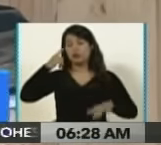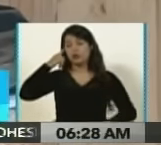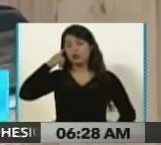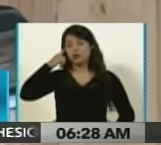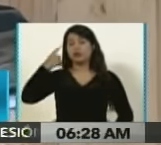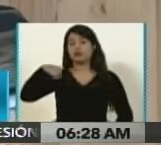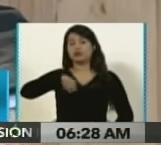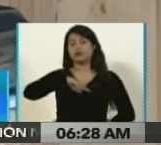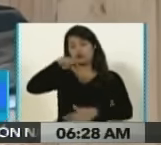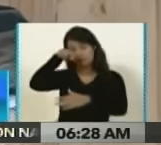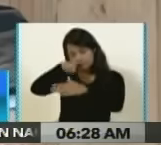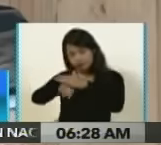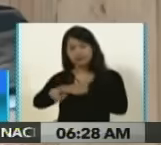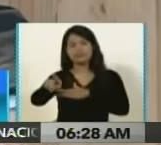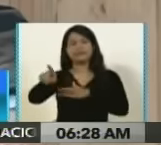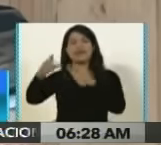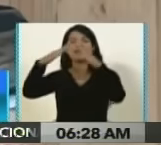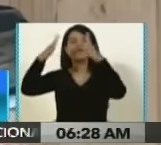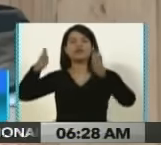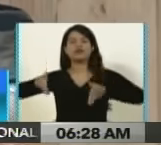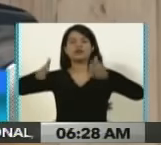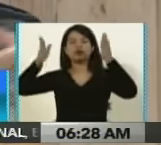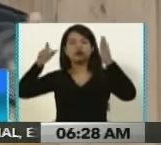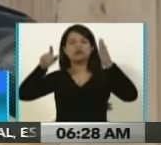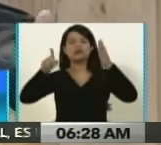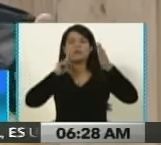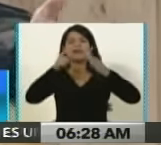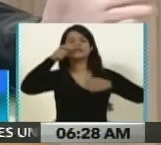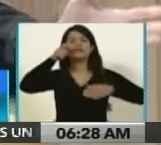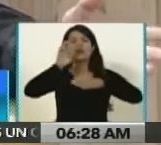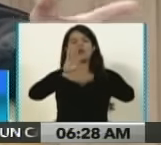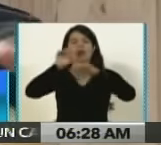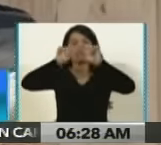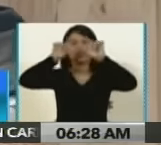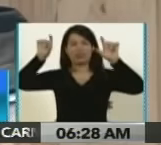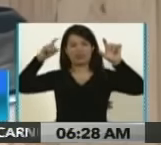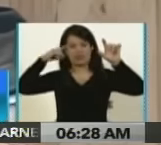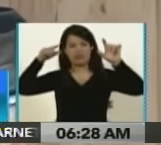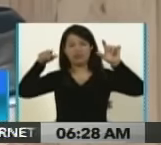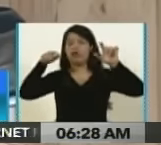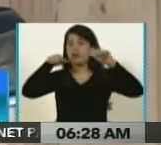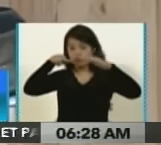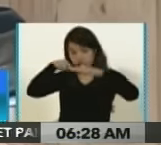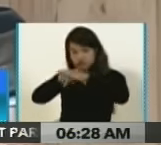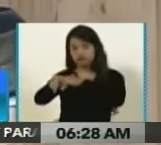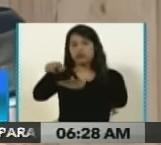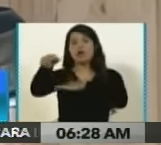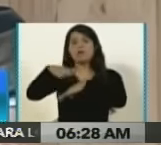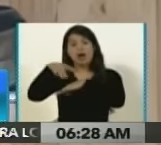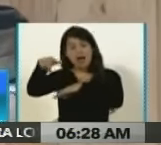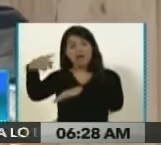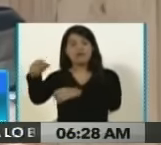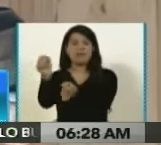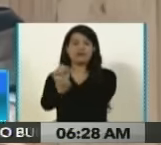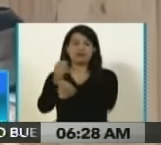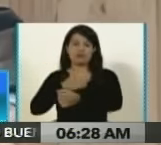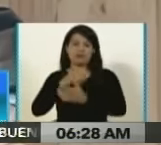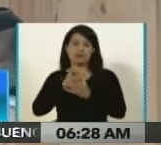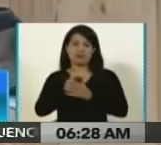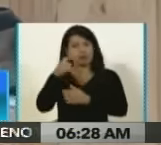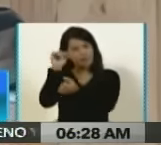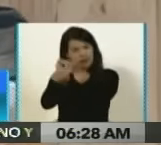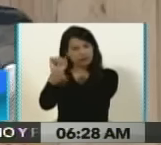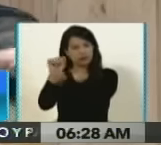Seguridad Nacional para tratar de rescatar a nuestros compañeros que estaban detenidos ahí. Y